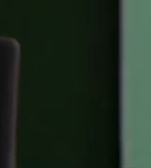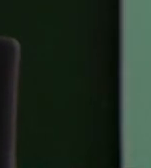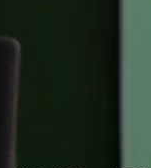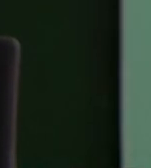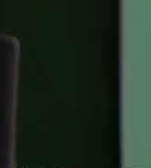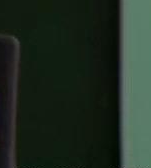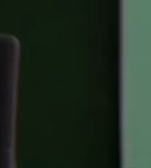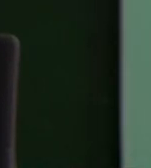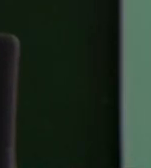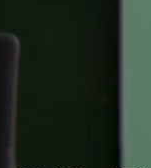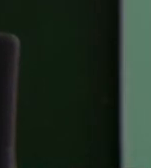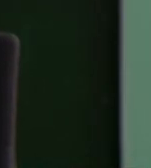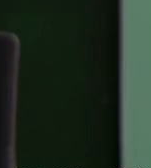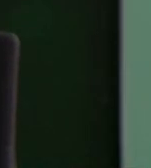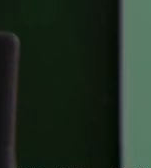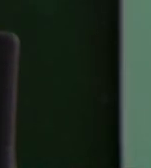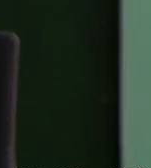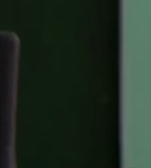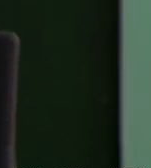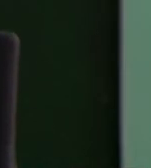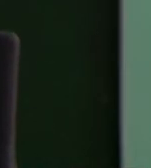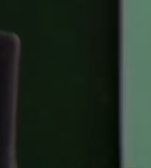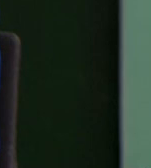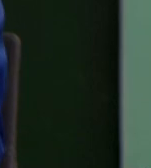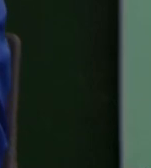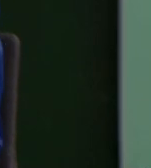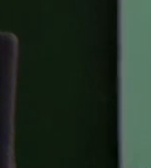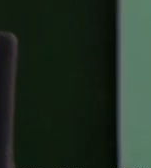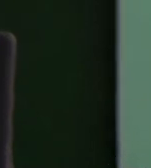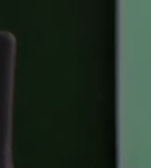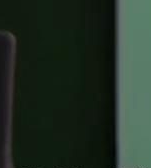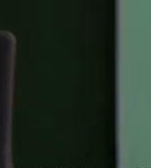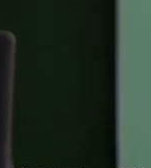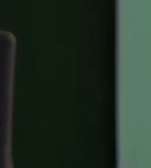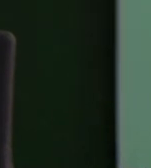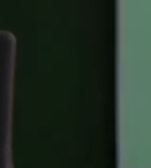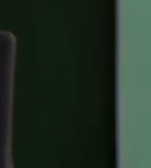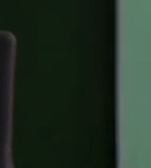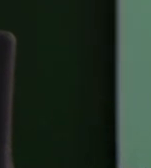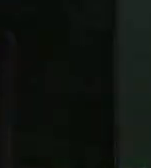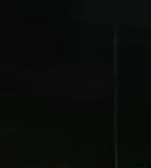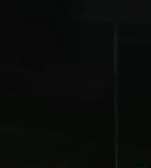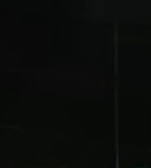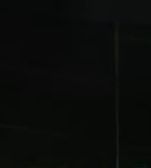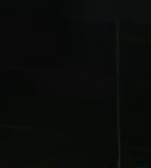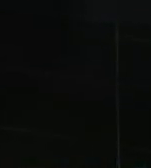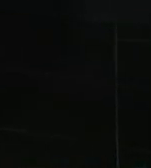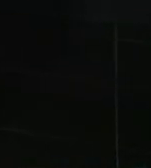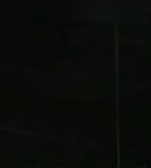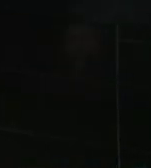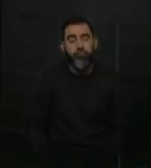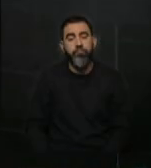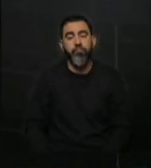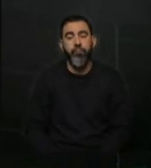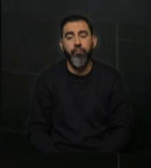Seguimos con más MB Noticias, segundo bloque. Como dijimos, ya está con nosotros el diputado del Frente Amplio, Mariano Tucci. ¿Cómo le va? Buen día, ¿cómo Buenos anda?